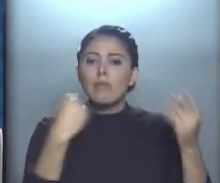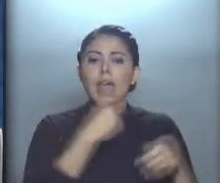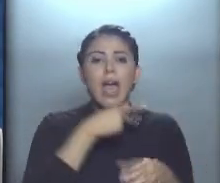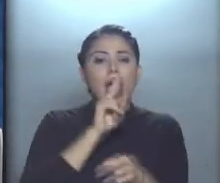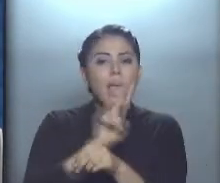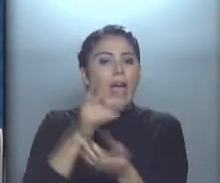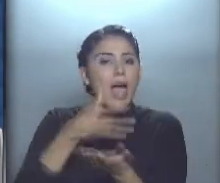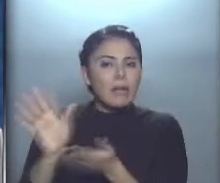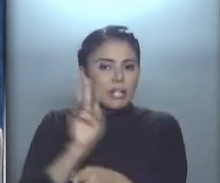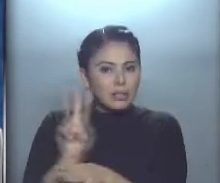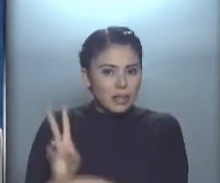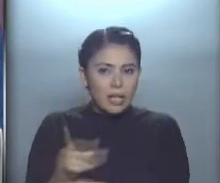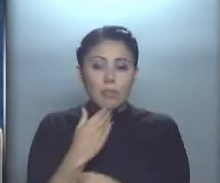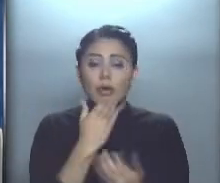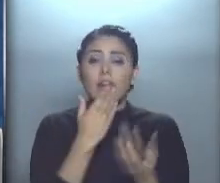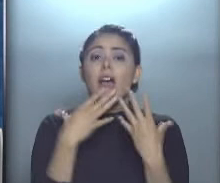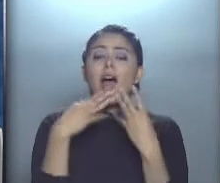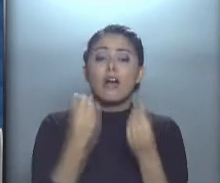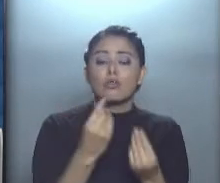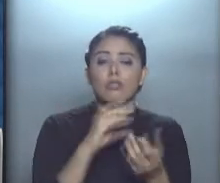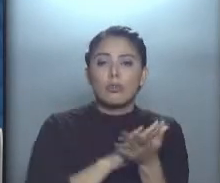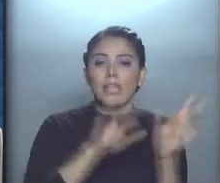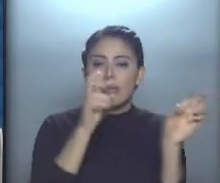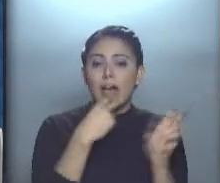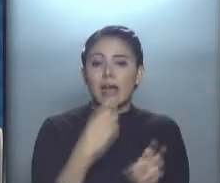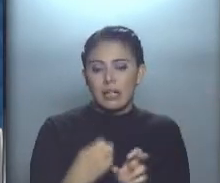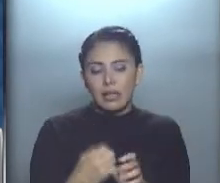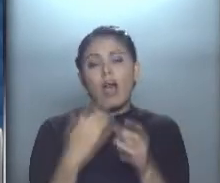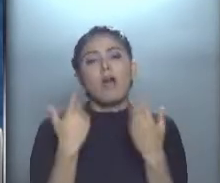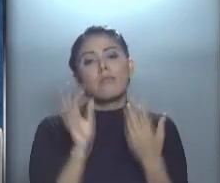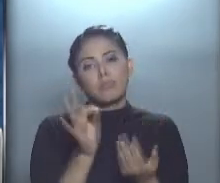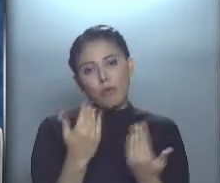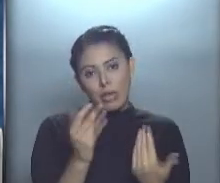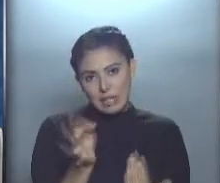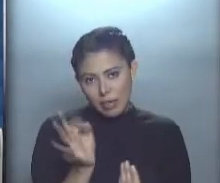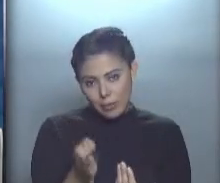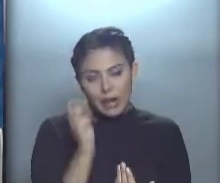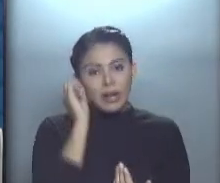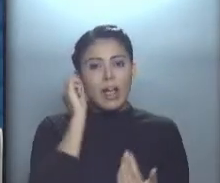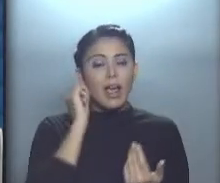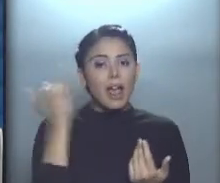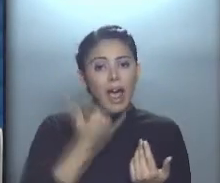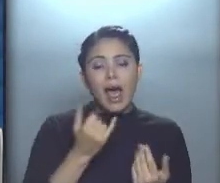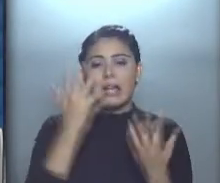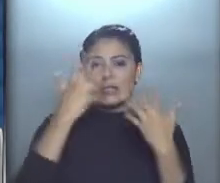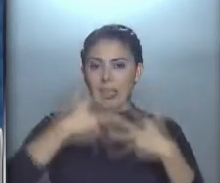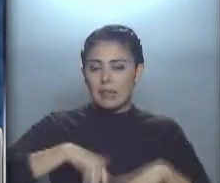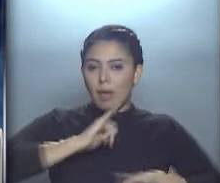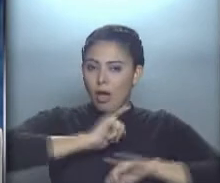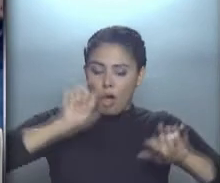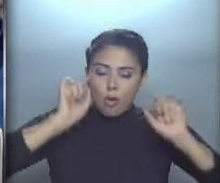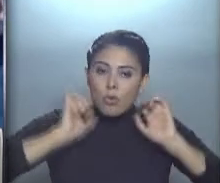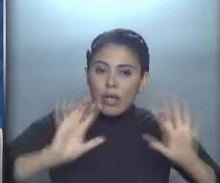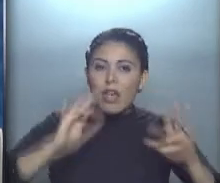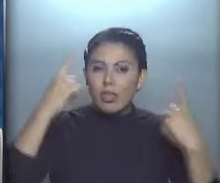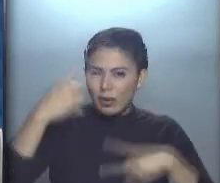prevención a los efectos de intervenir en materia de provisión energética. Bueno, podemos prever, así como hay un sistema de alerta o prevención